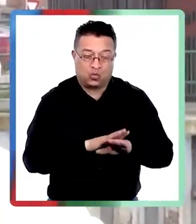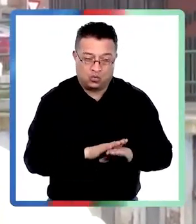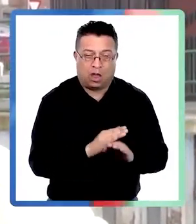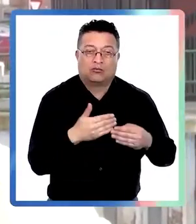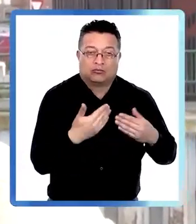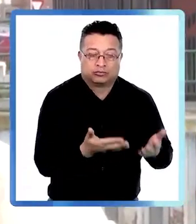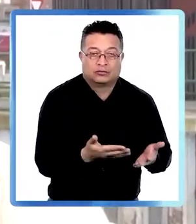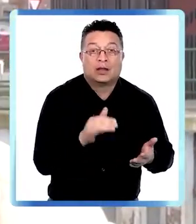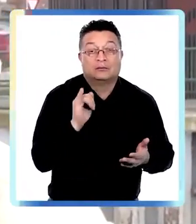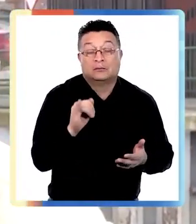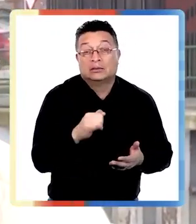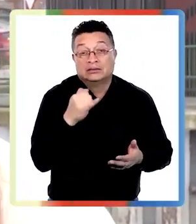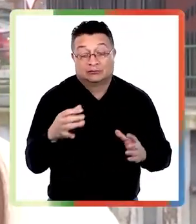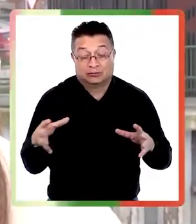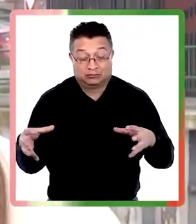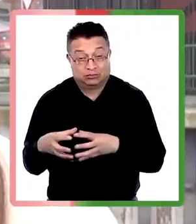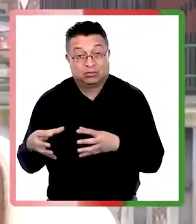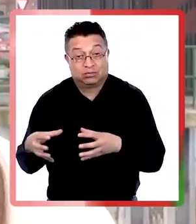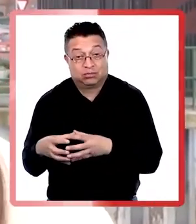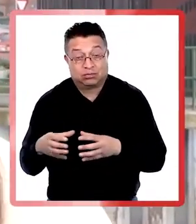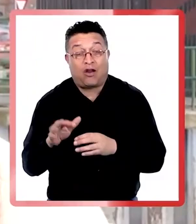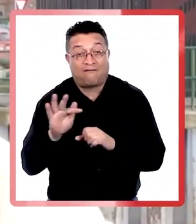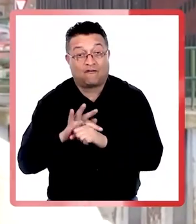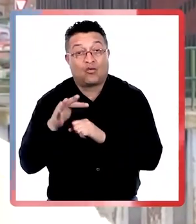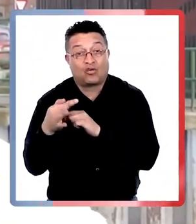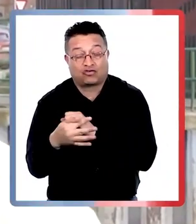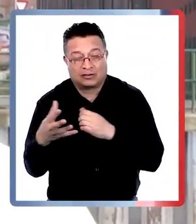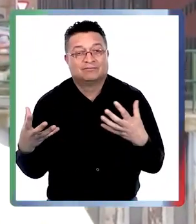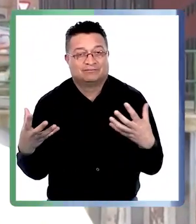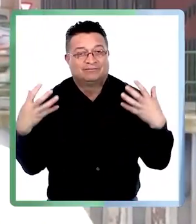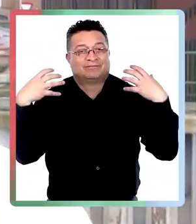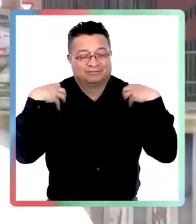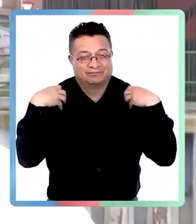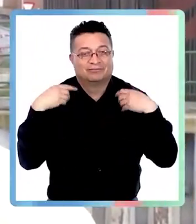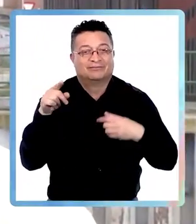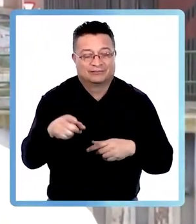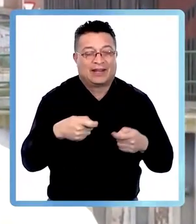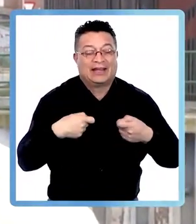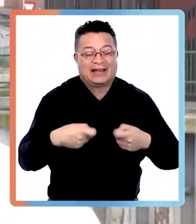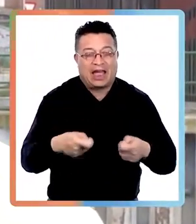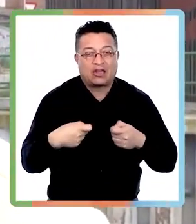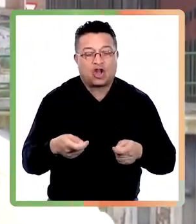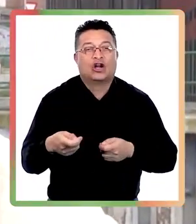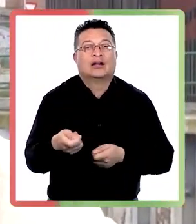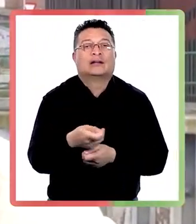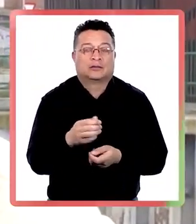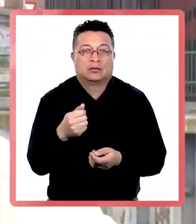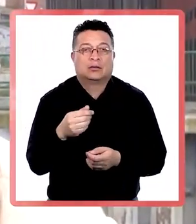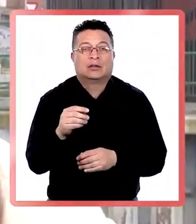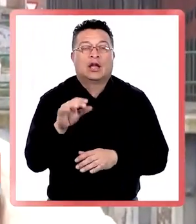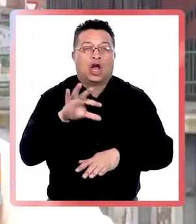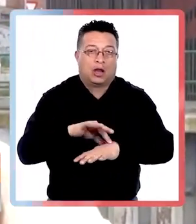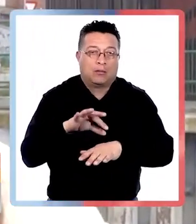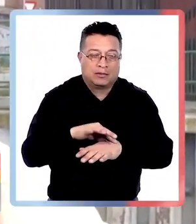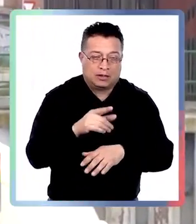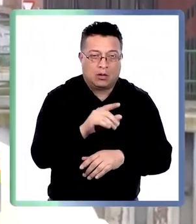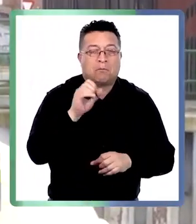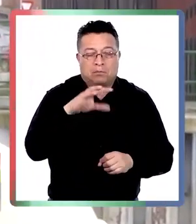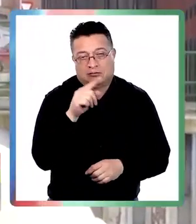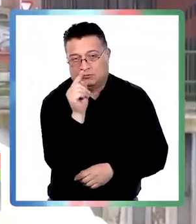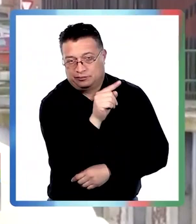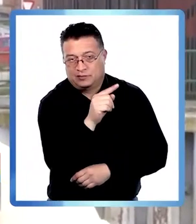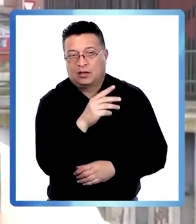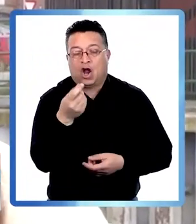cuidados básicos y usualmente son las organizaciones o las fundaciones las que se encargan de los gastos económicos, ya sea